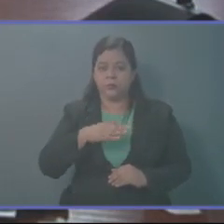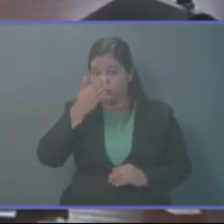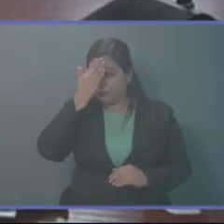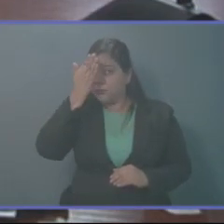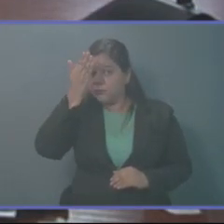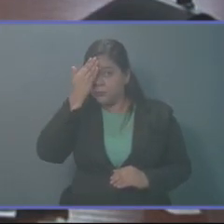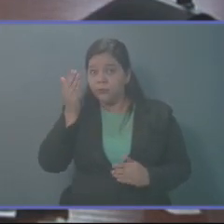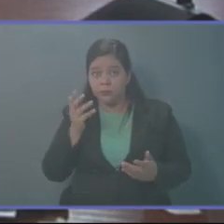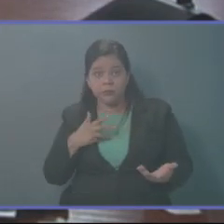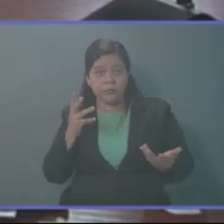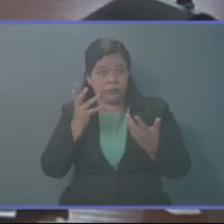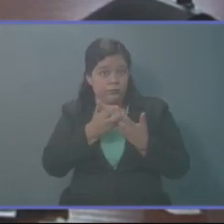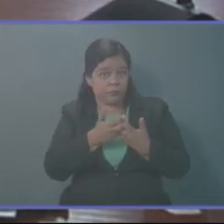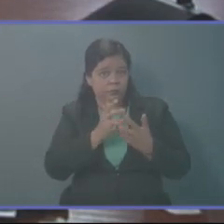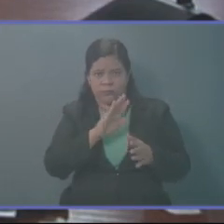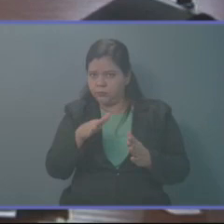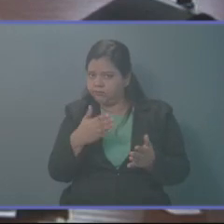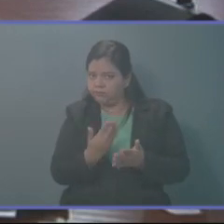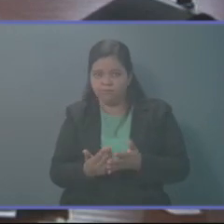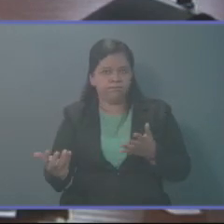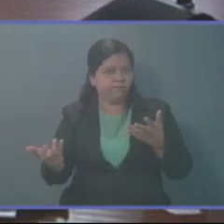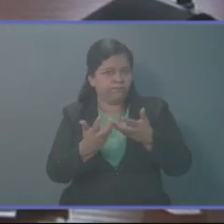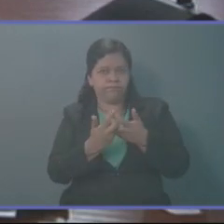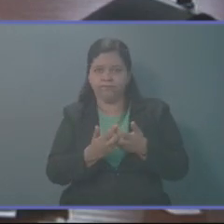básicamente en todo.